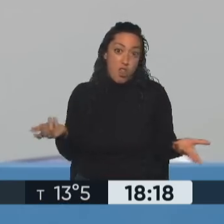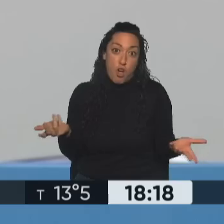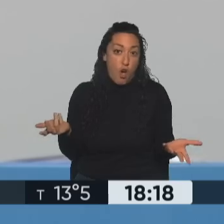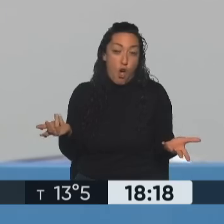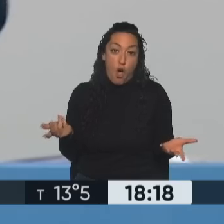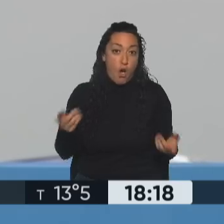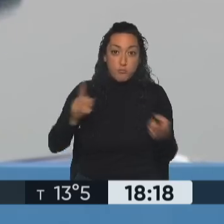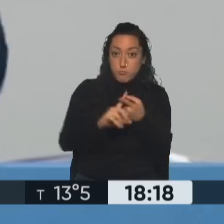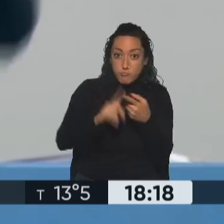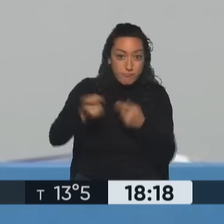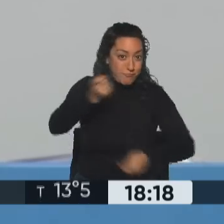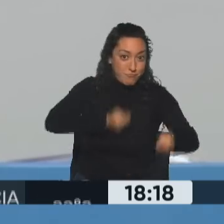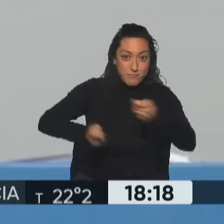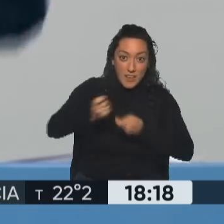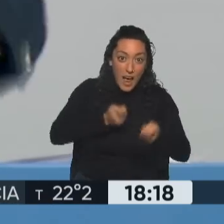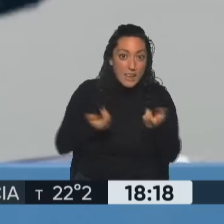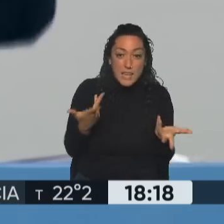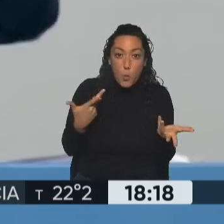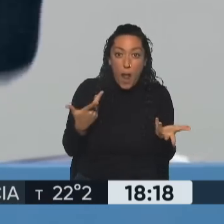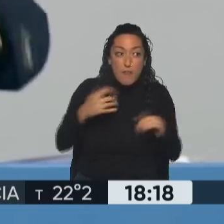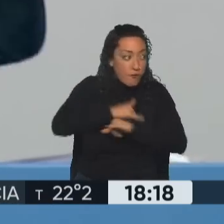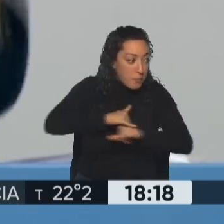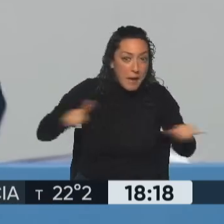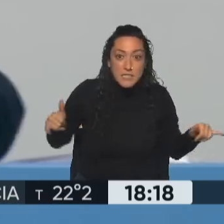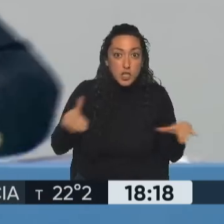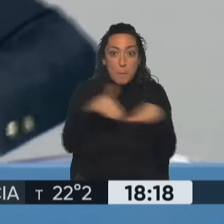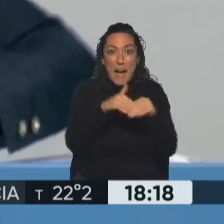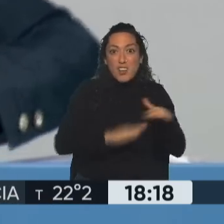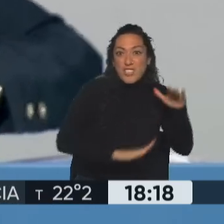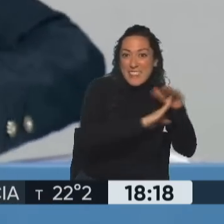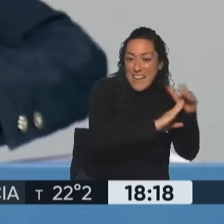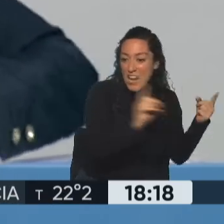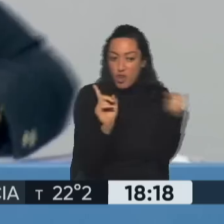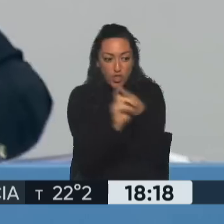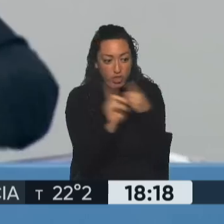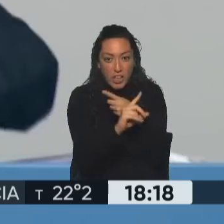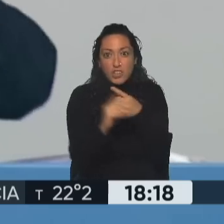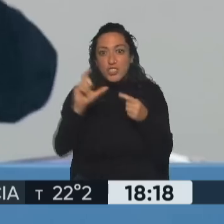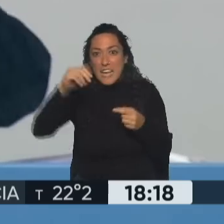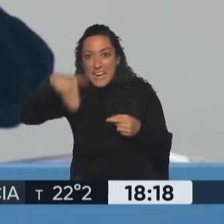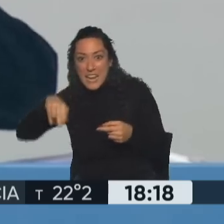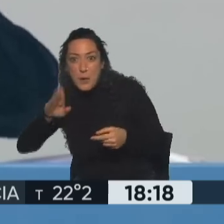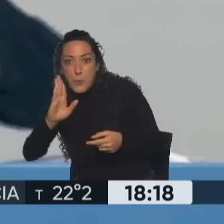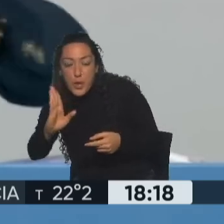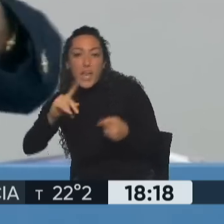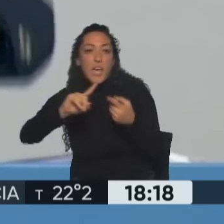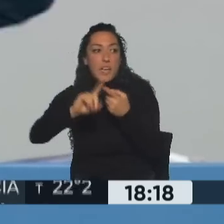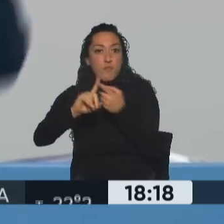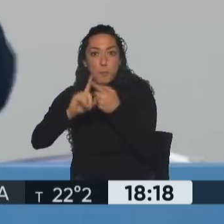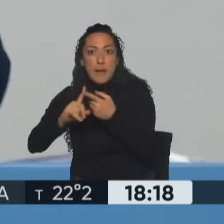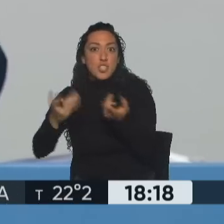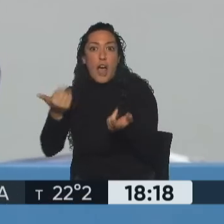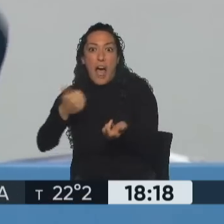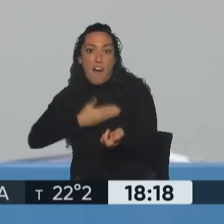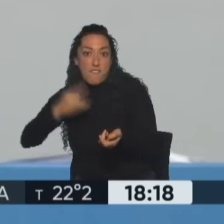no se articula la información que tiene el Banco Central con la información que tiene la CNB, con la información que tiene la FIP,